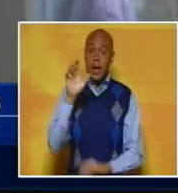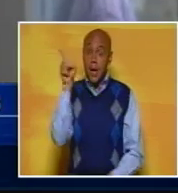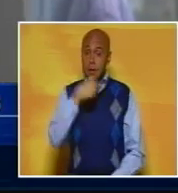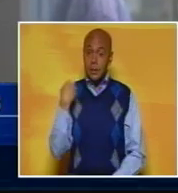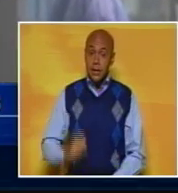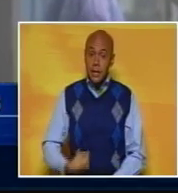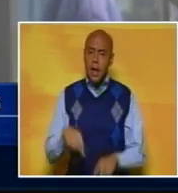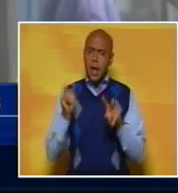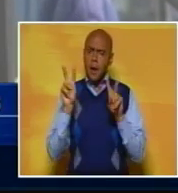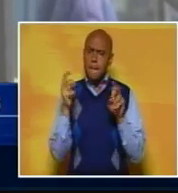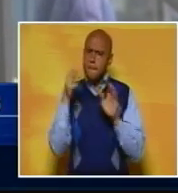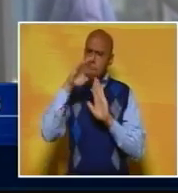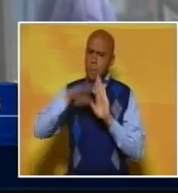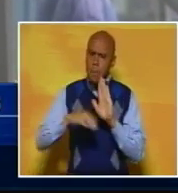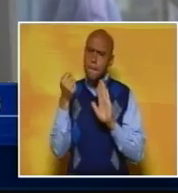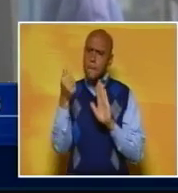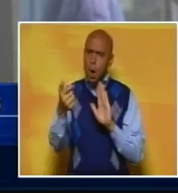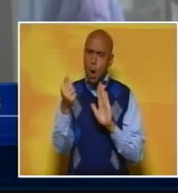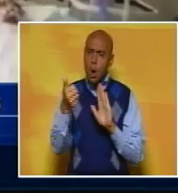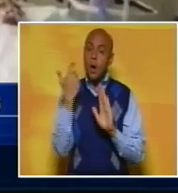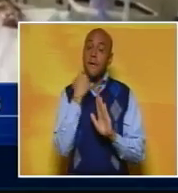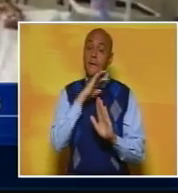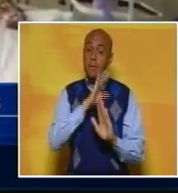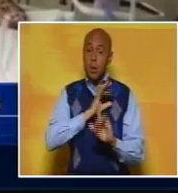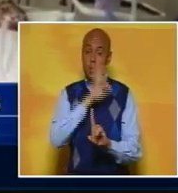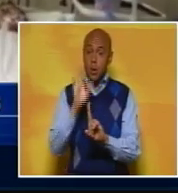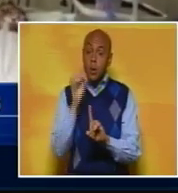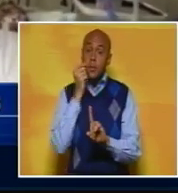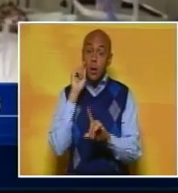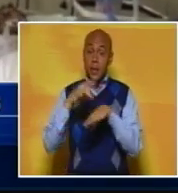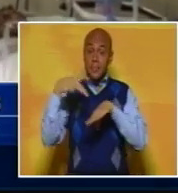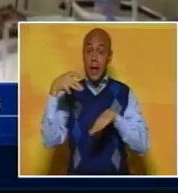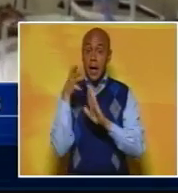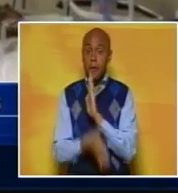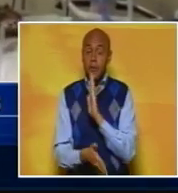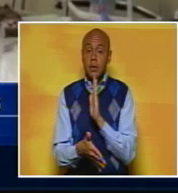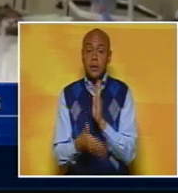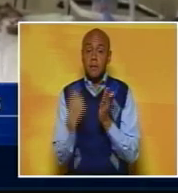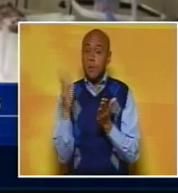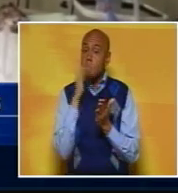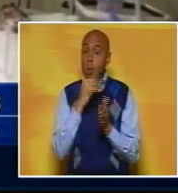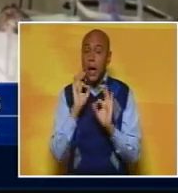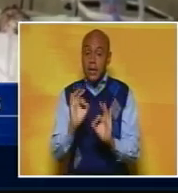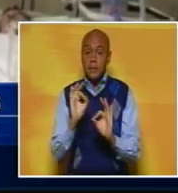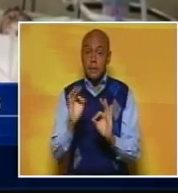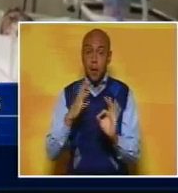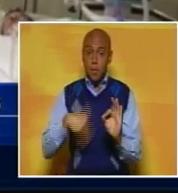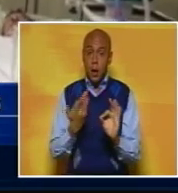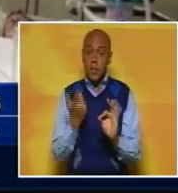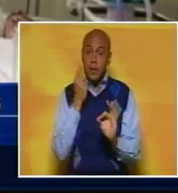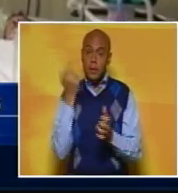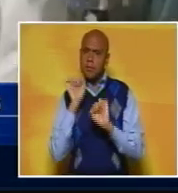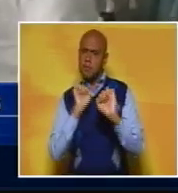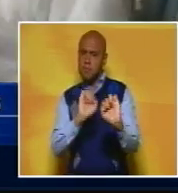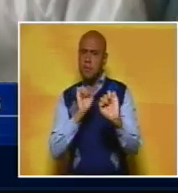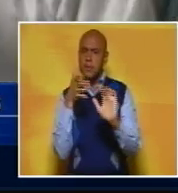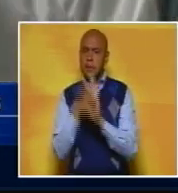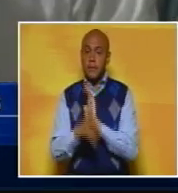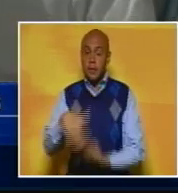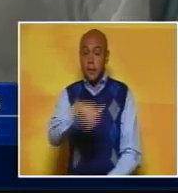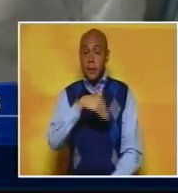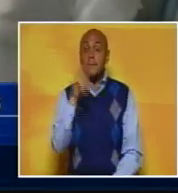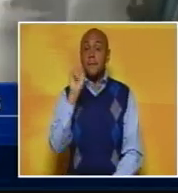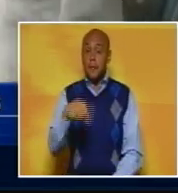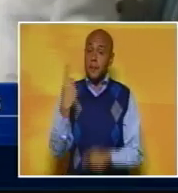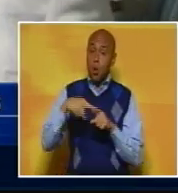de nuevos infectados en un momento que las autoridades consideran grave y complejo y no exento de posibles repuntes de fallecimientos y contagios.